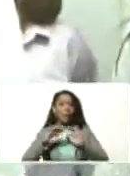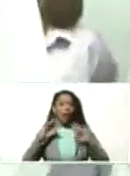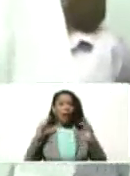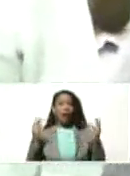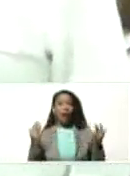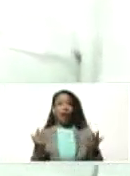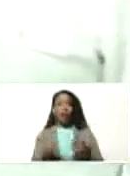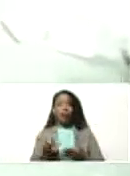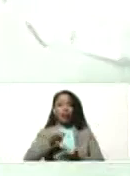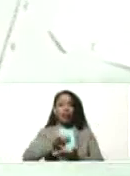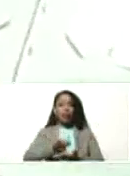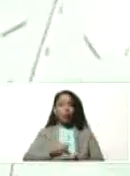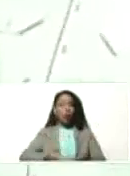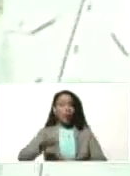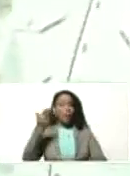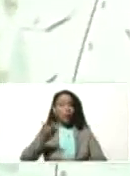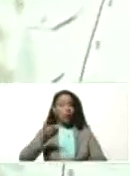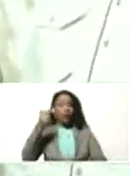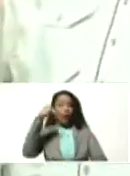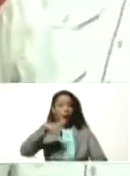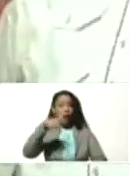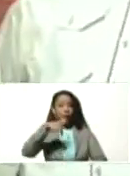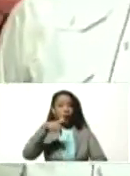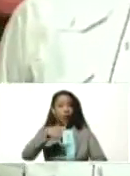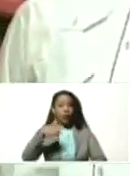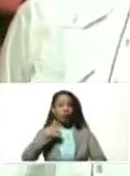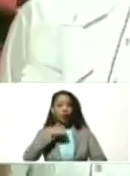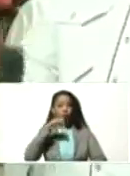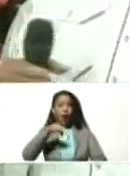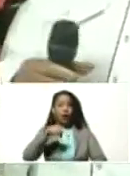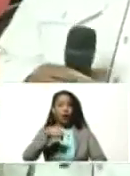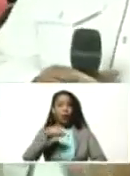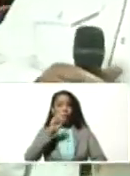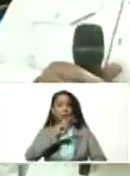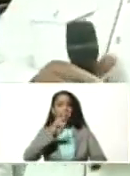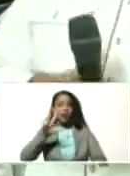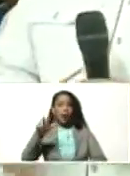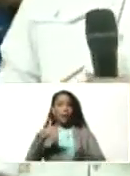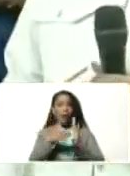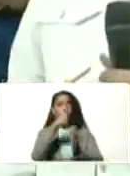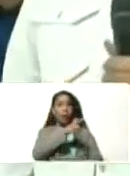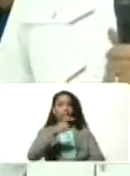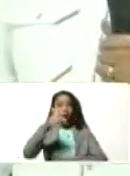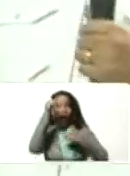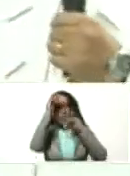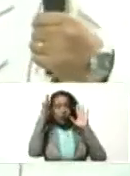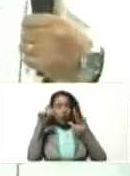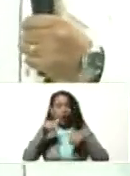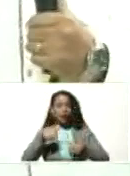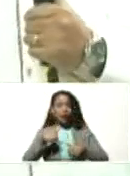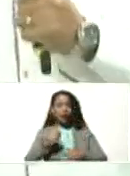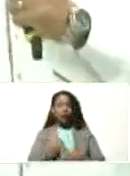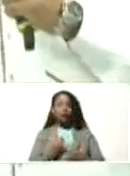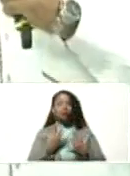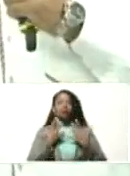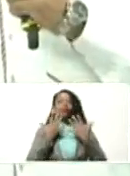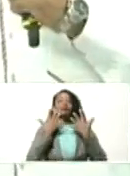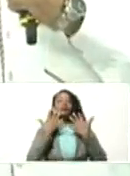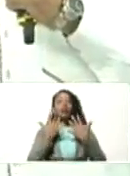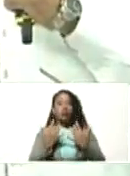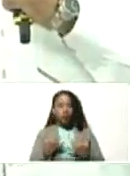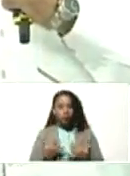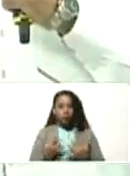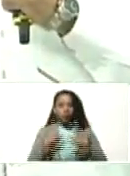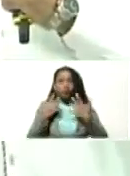un centro centinela, presidente, donde nos encontramos con más de 23.000 personas atendidas en triaje respiratorio, porque fue el